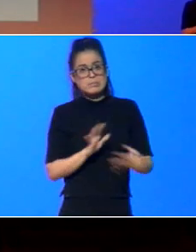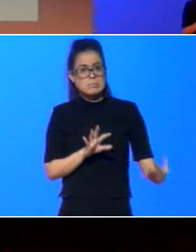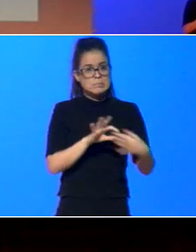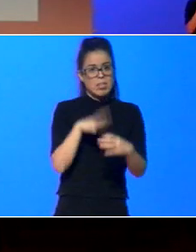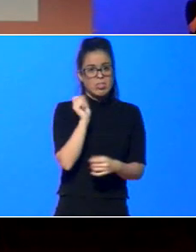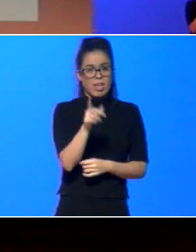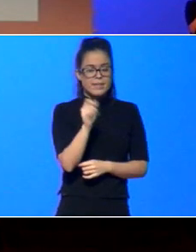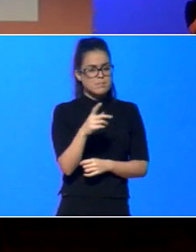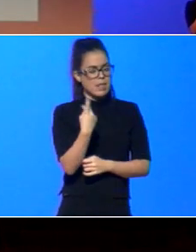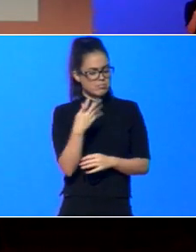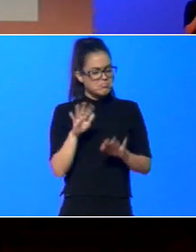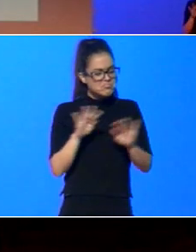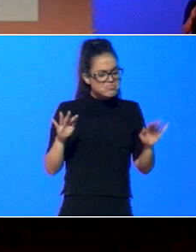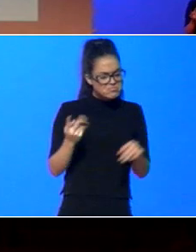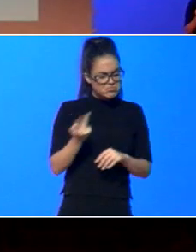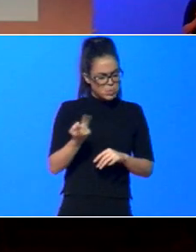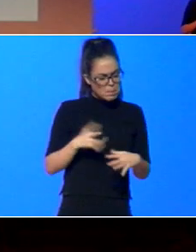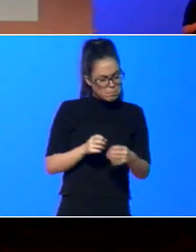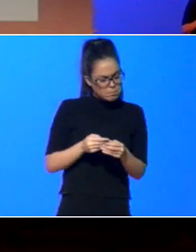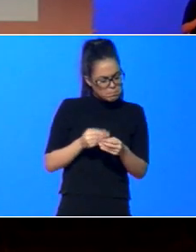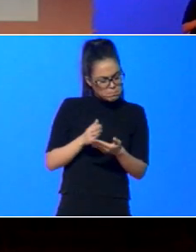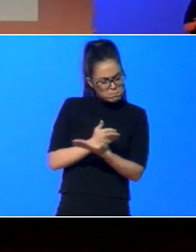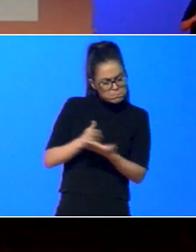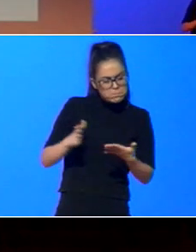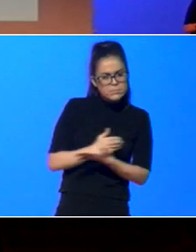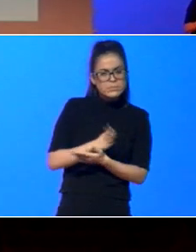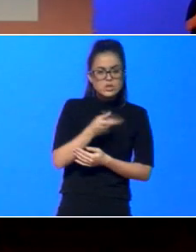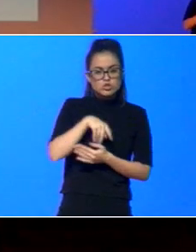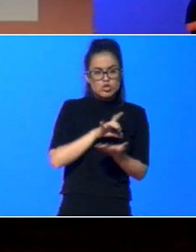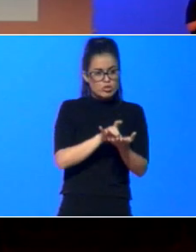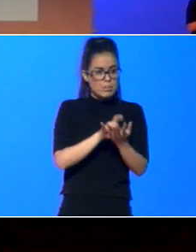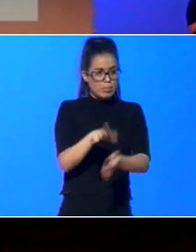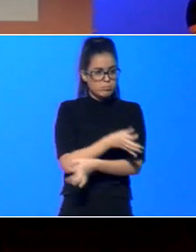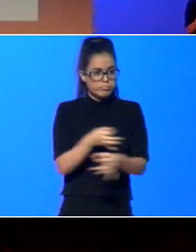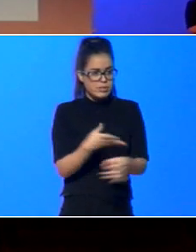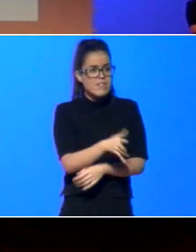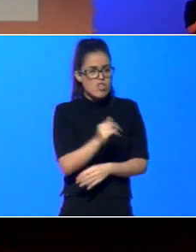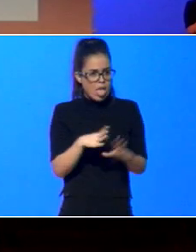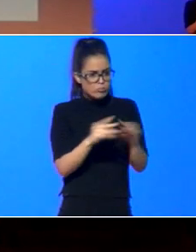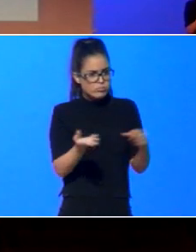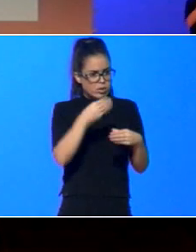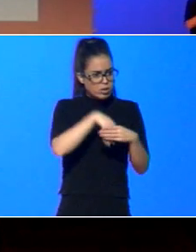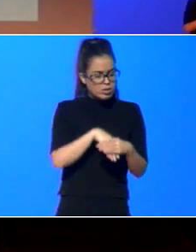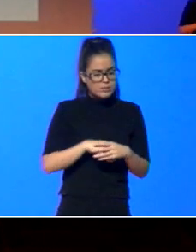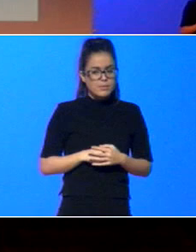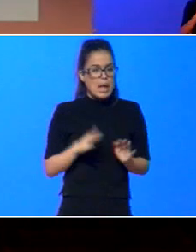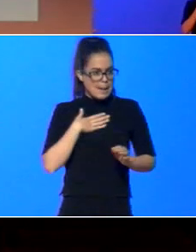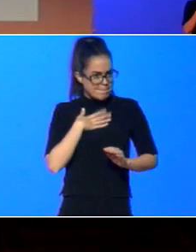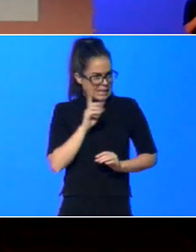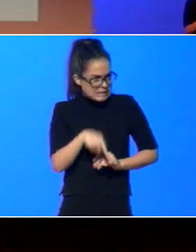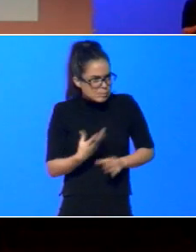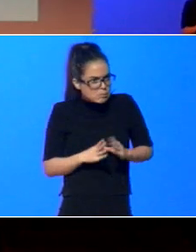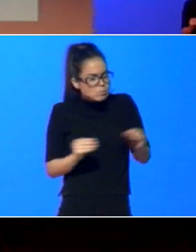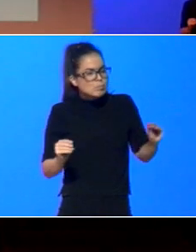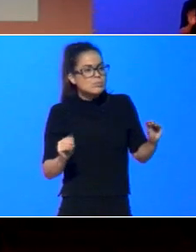es cierto que se tiene en cuenta no y hay unos servicios estupendos no en mi universidad por lo menos también no pero pero